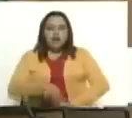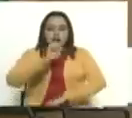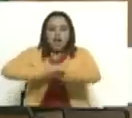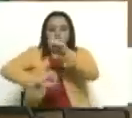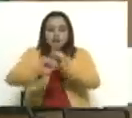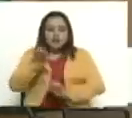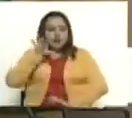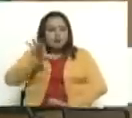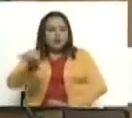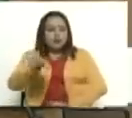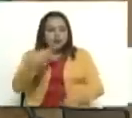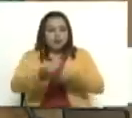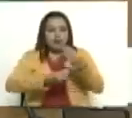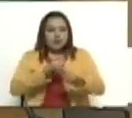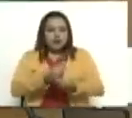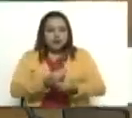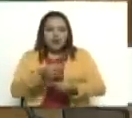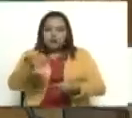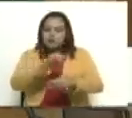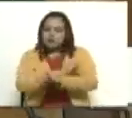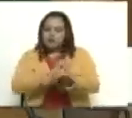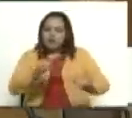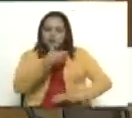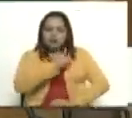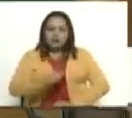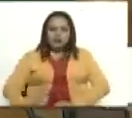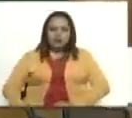de la patria impone. Es todo, presidente.